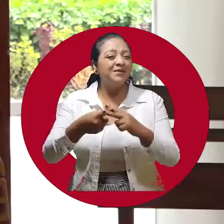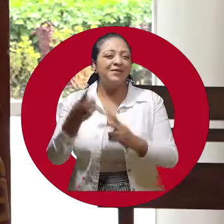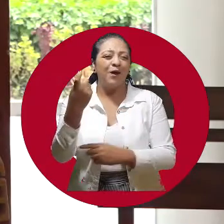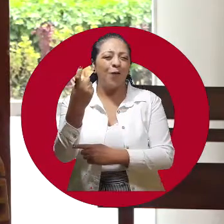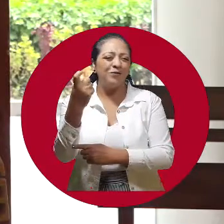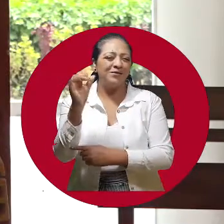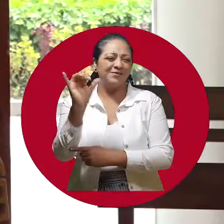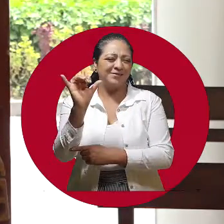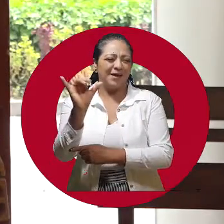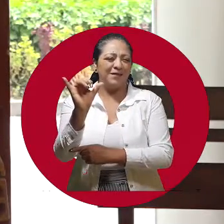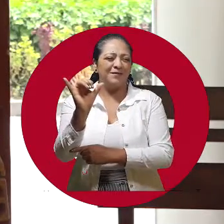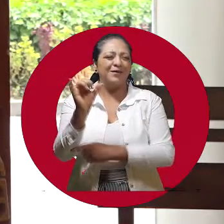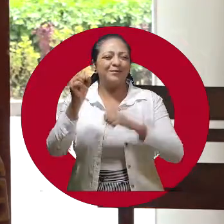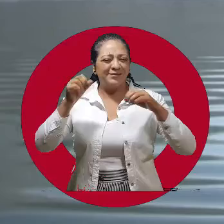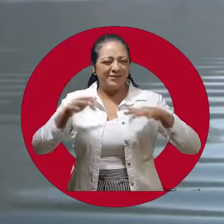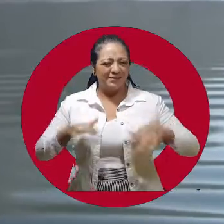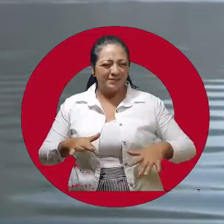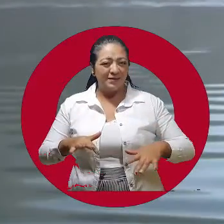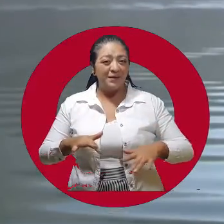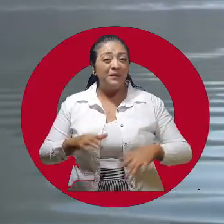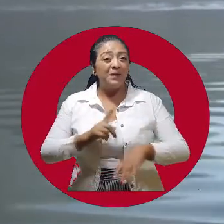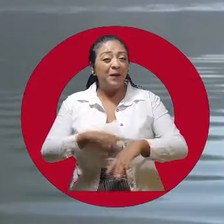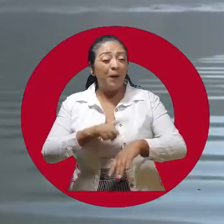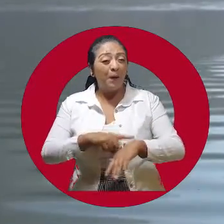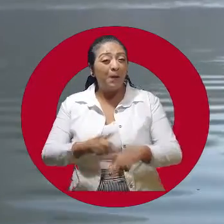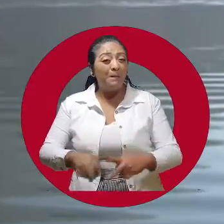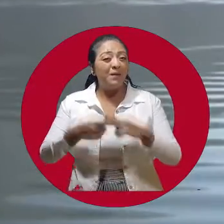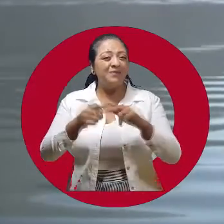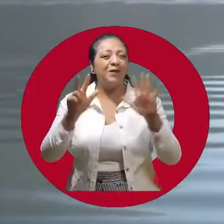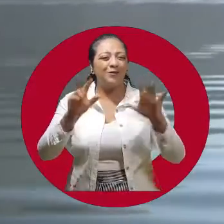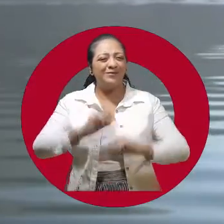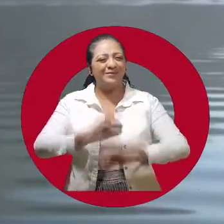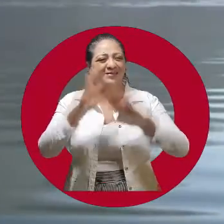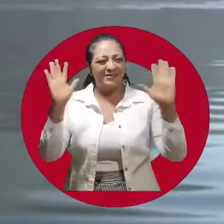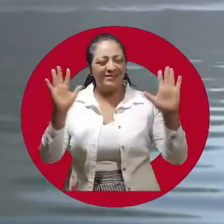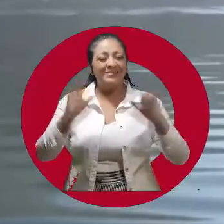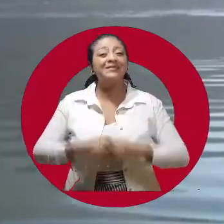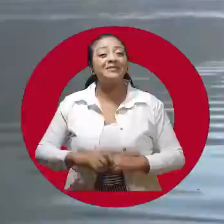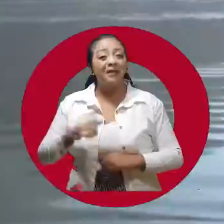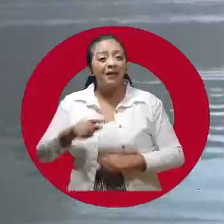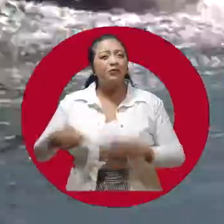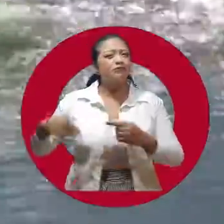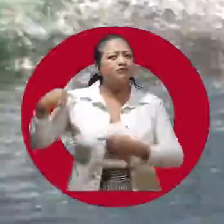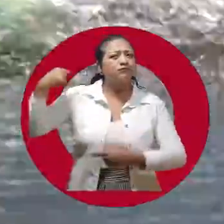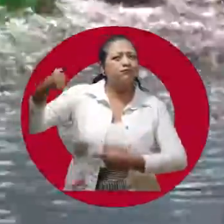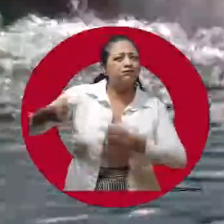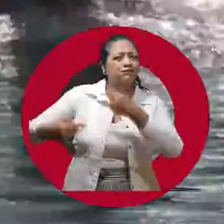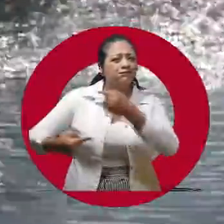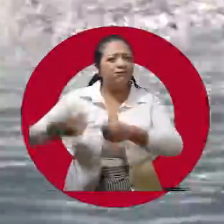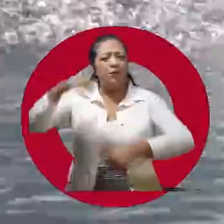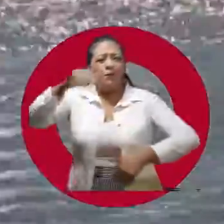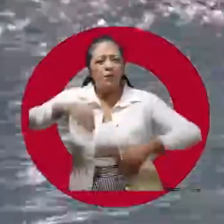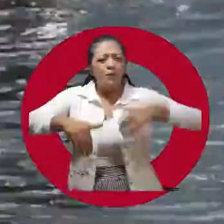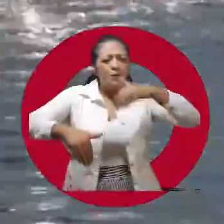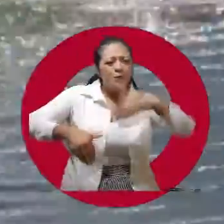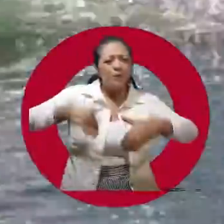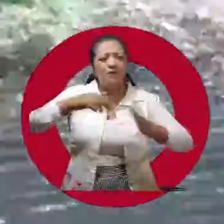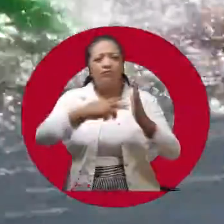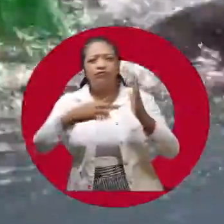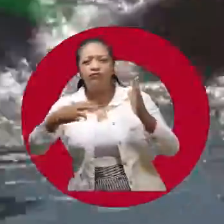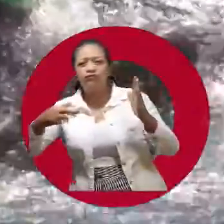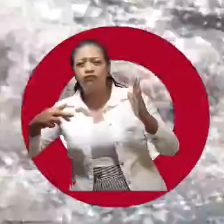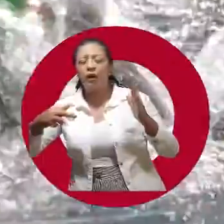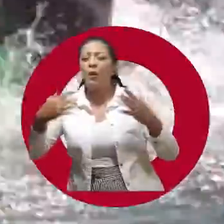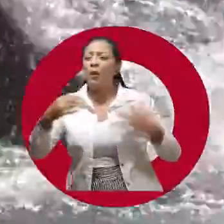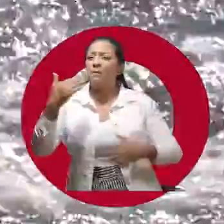prensa que esta edición se realizará el sábado 11 de septiembre a partir de las 8 horas. Esta tradicional travesía natatoria en aguas abiertas,